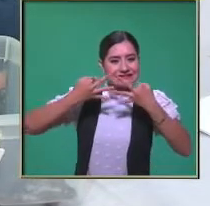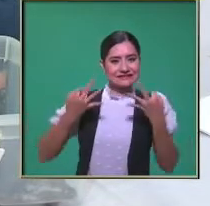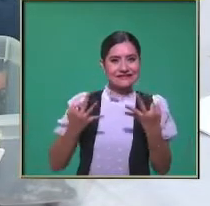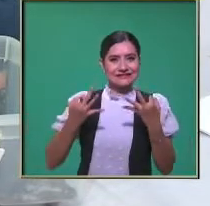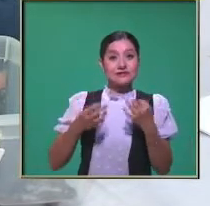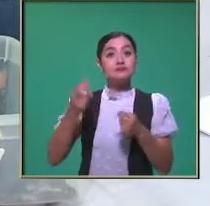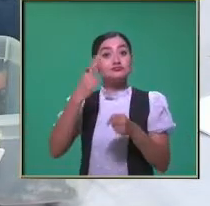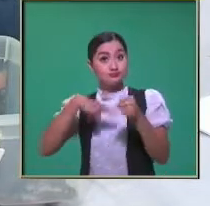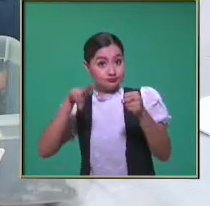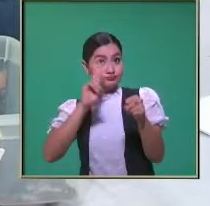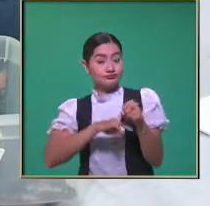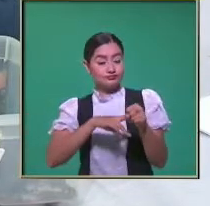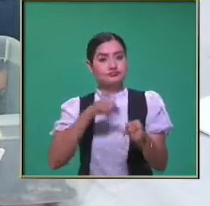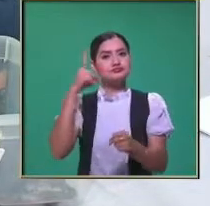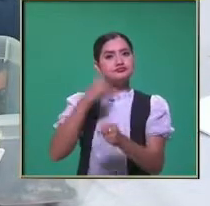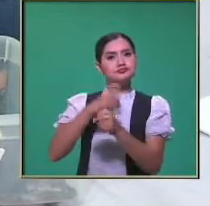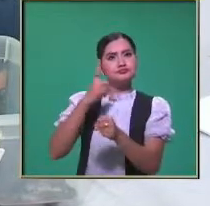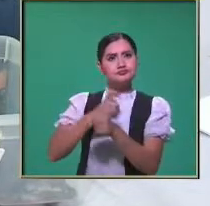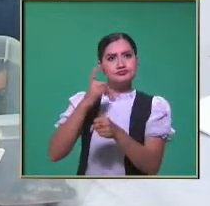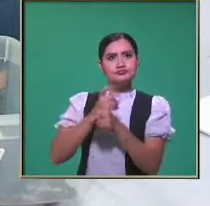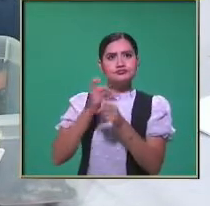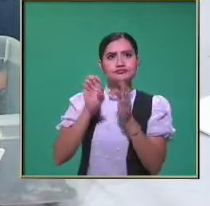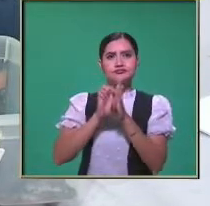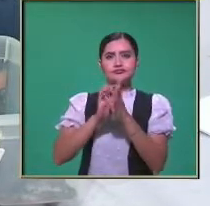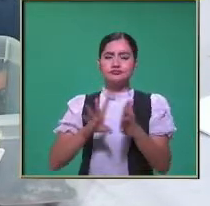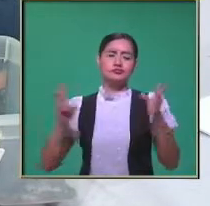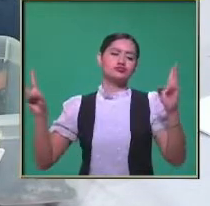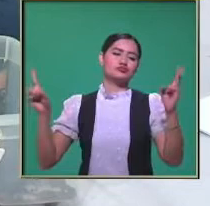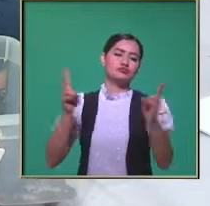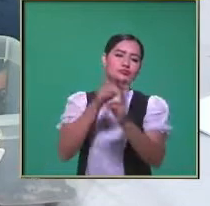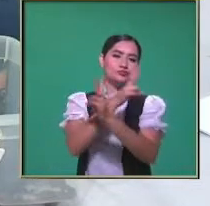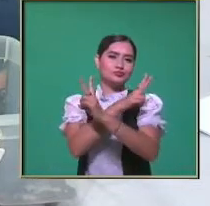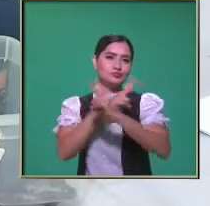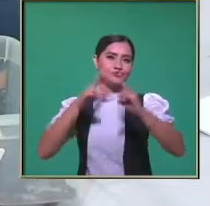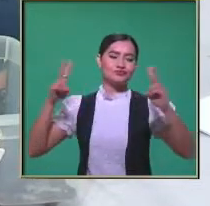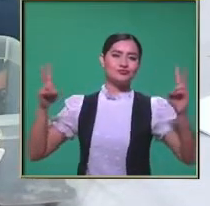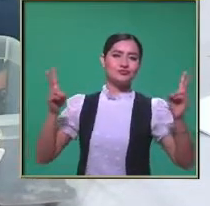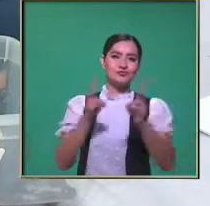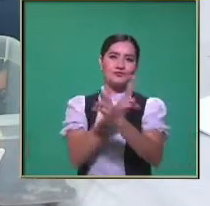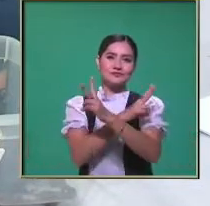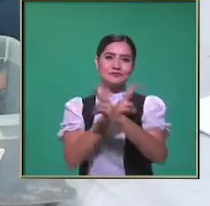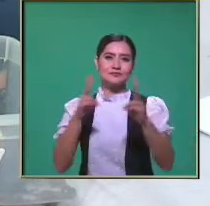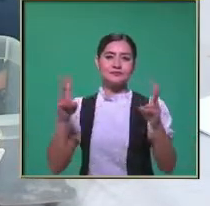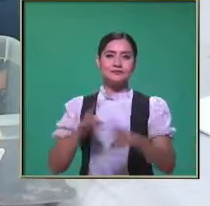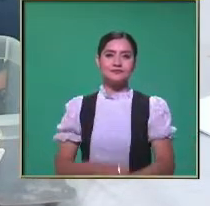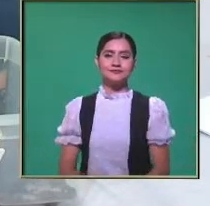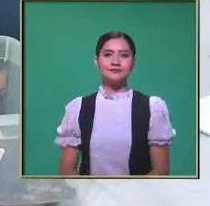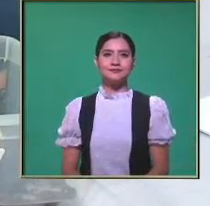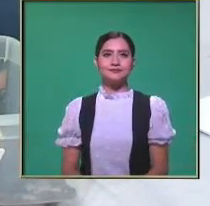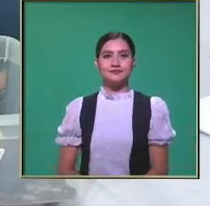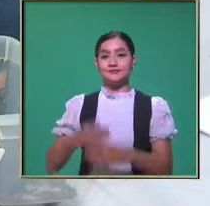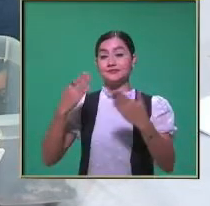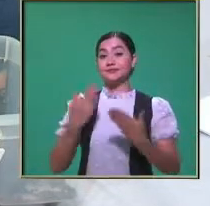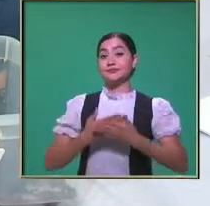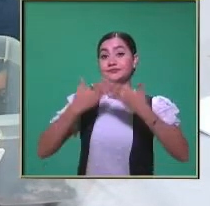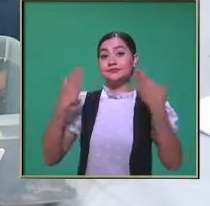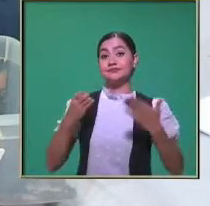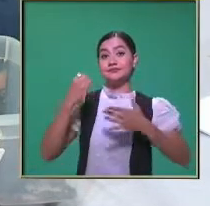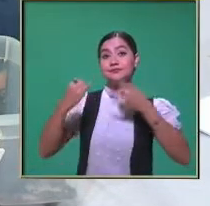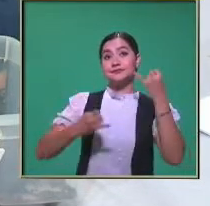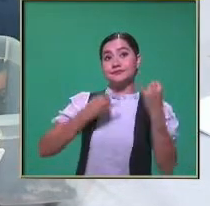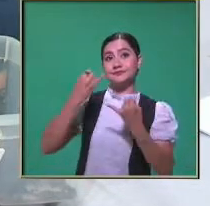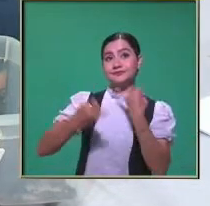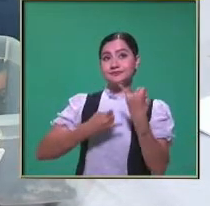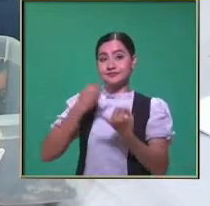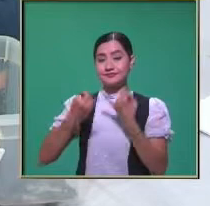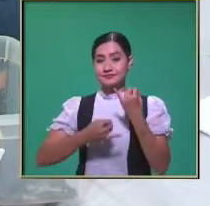naturaleza. Comenzamos jugando con el viento. Con el viento. Y después, ahora, estamos jugando con elementos de